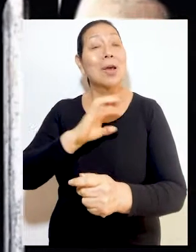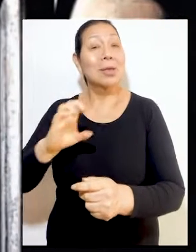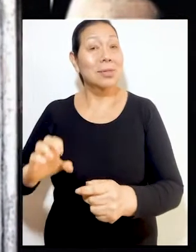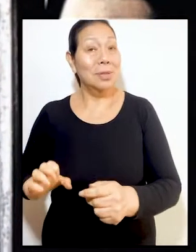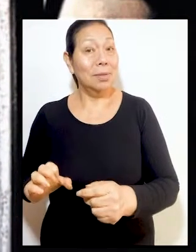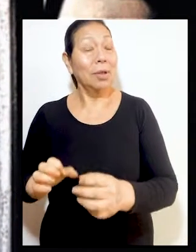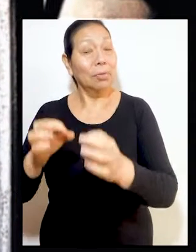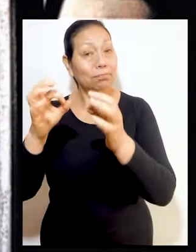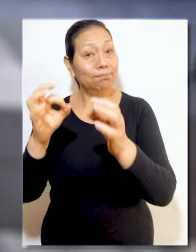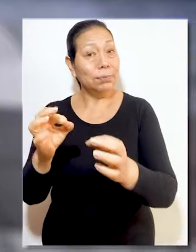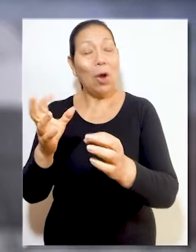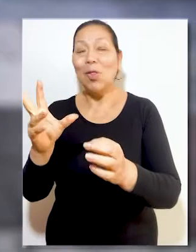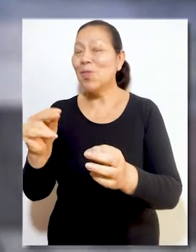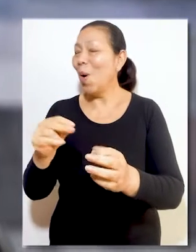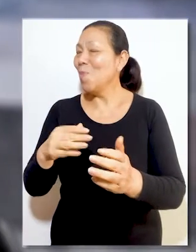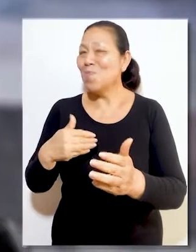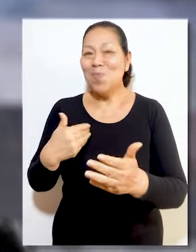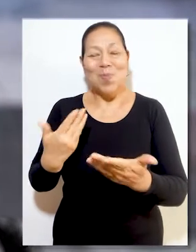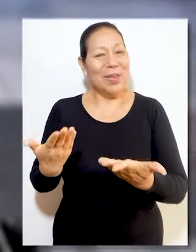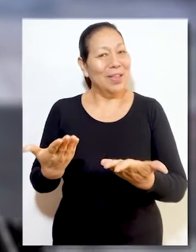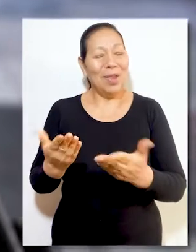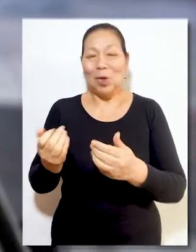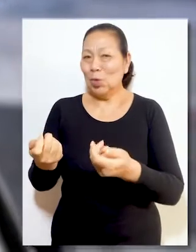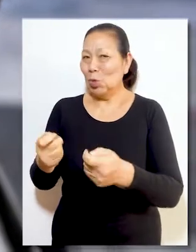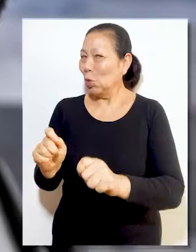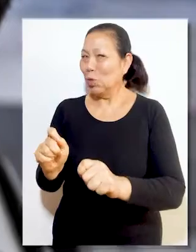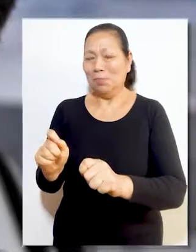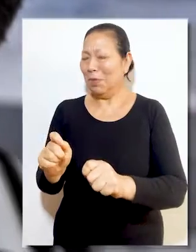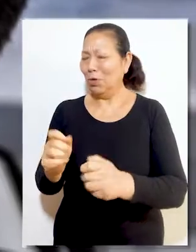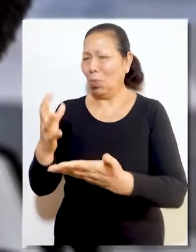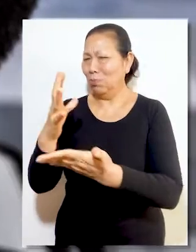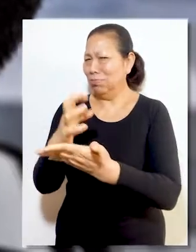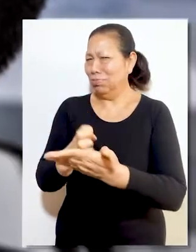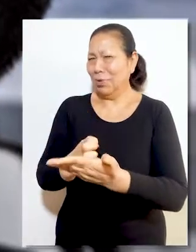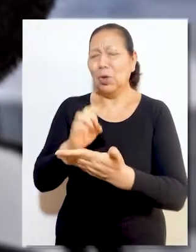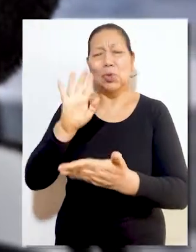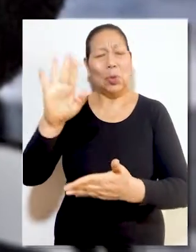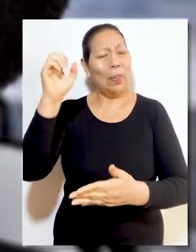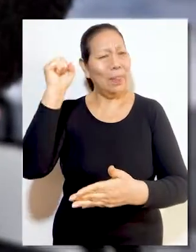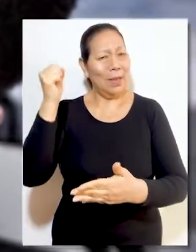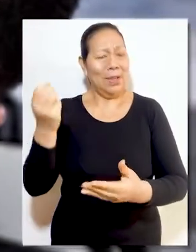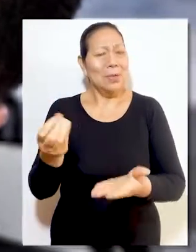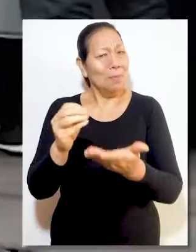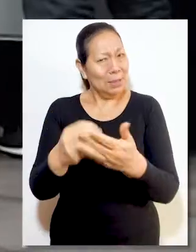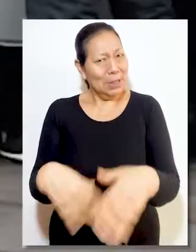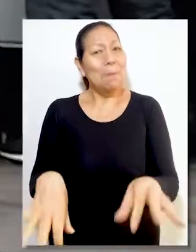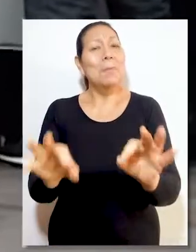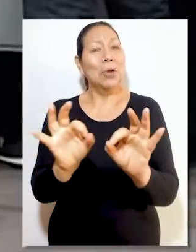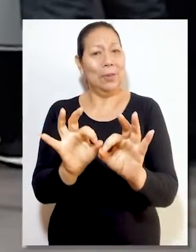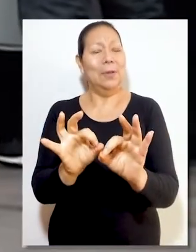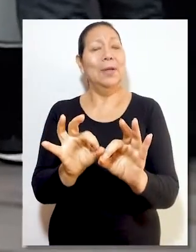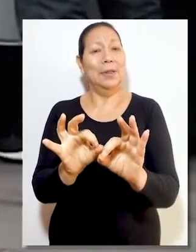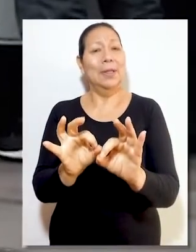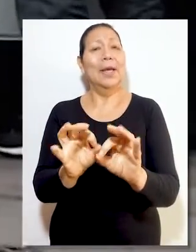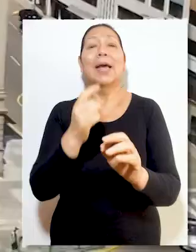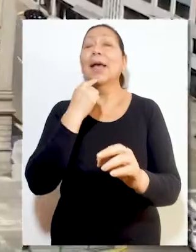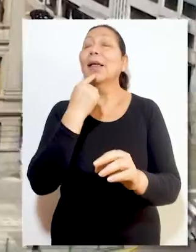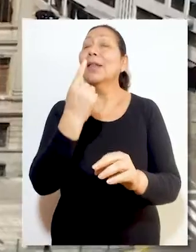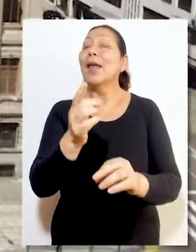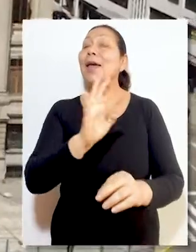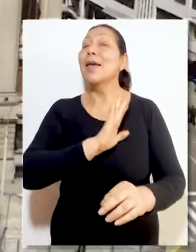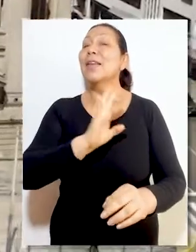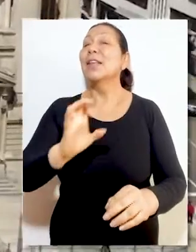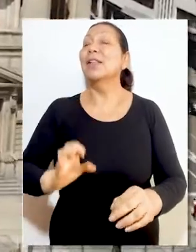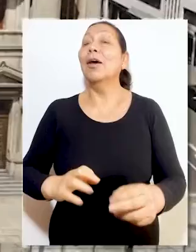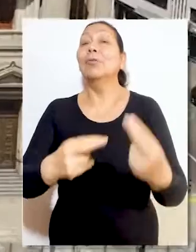en ocasiones el Estado por causas legítimas no puede implicar la suspensión o restricción de este derecho fundamental.